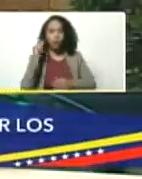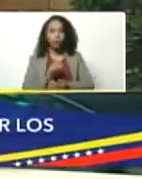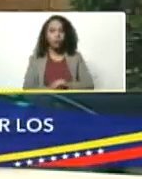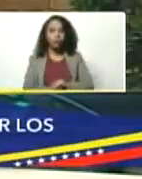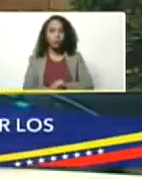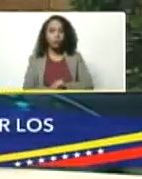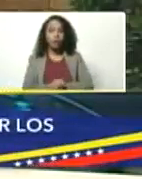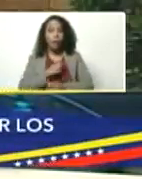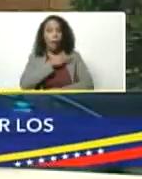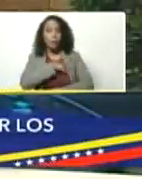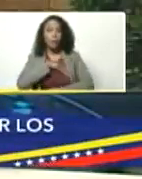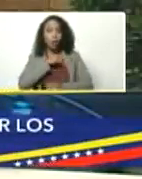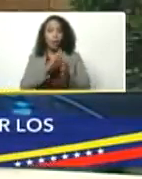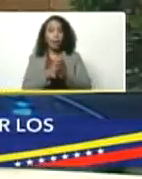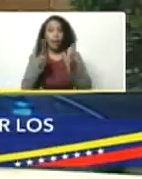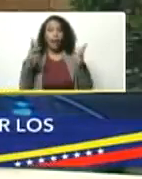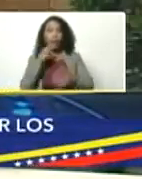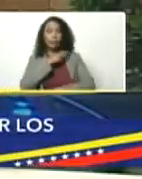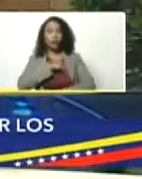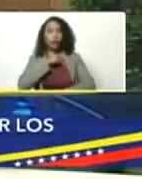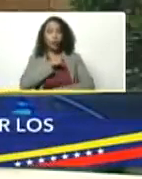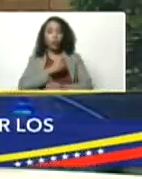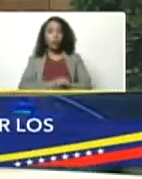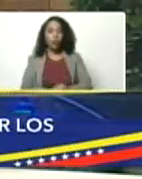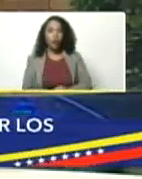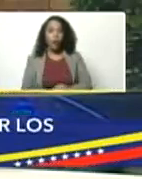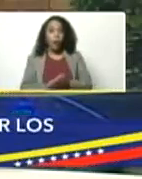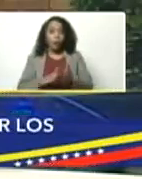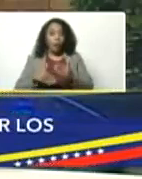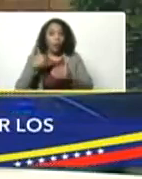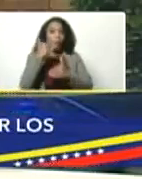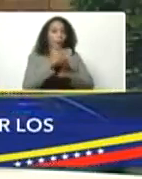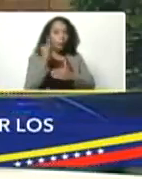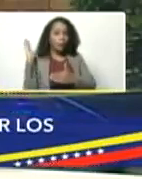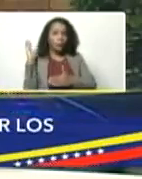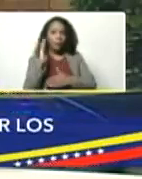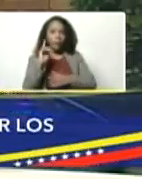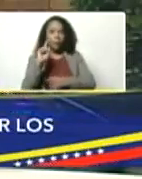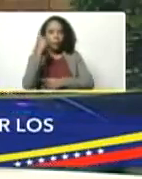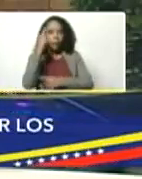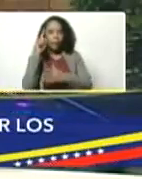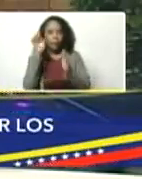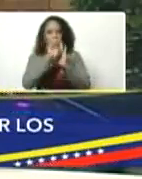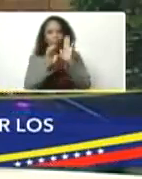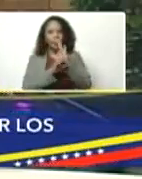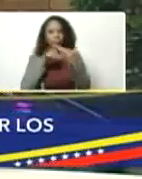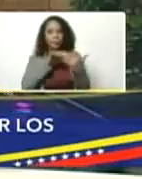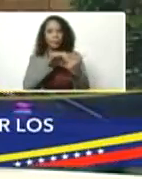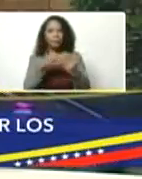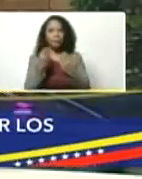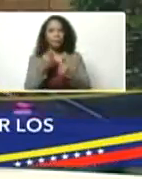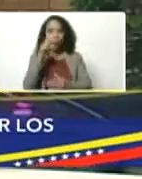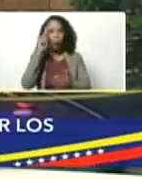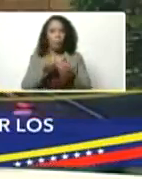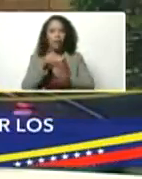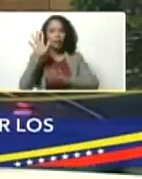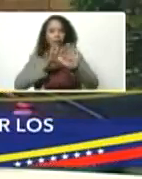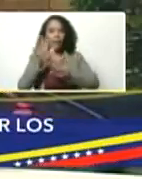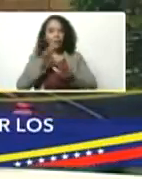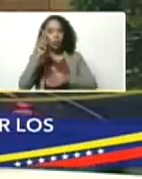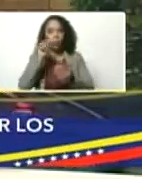las misiones, grandes misiones. Luego vino la primera etapa de la guerra económica, 2015, 2016,